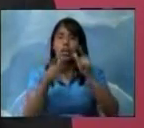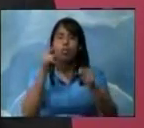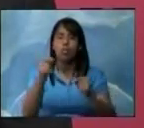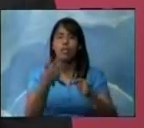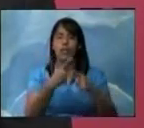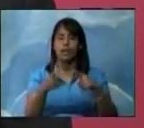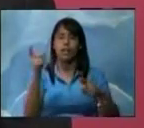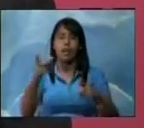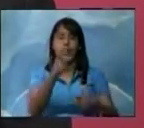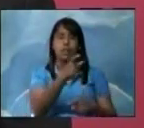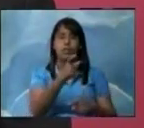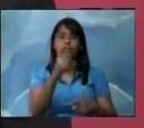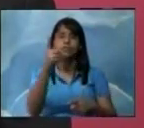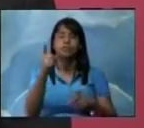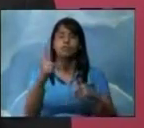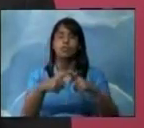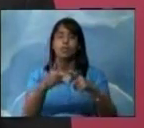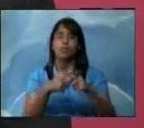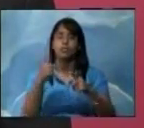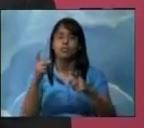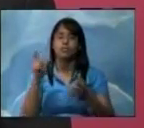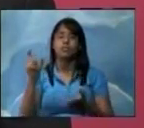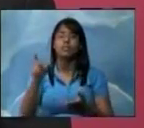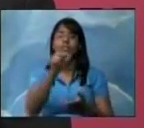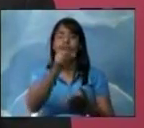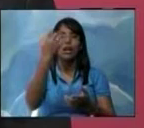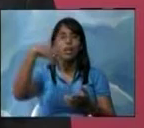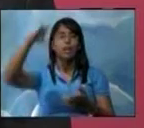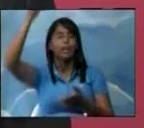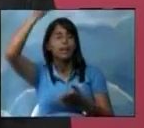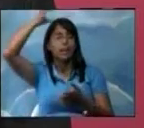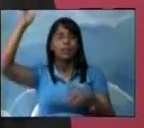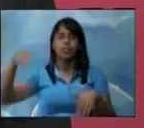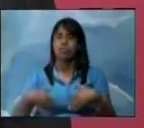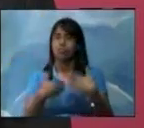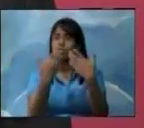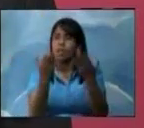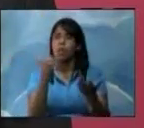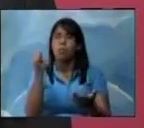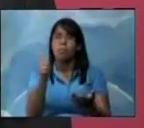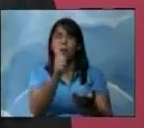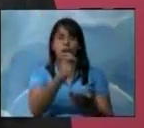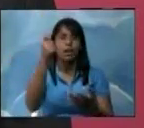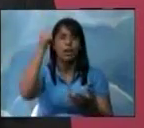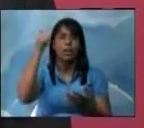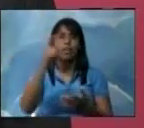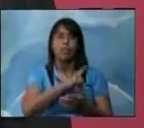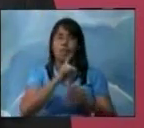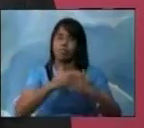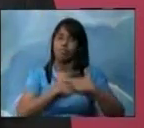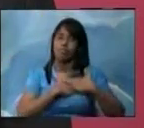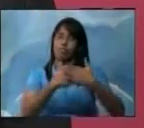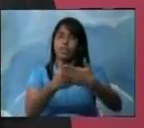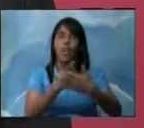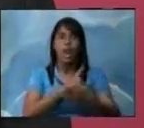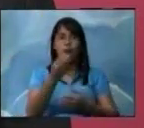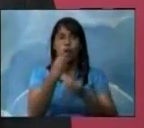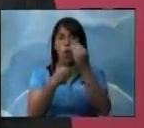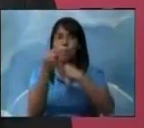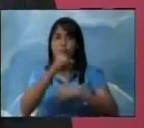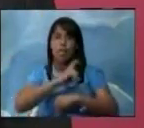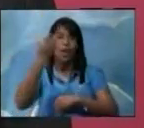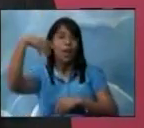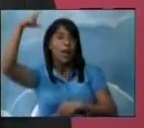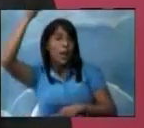caldeos. Y les señaló el rey ración para cada día, de la provisión de la comida del